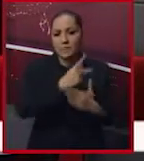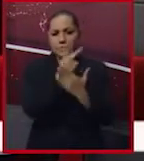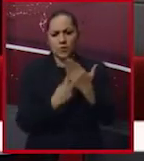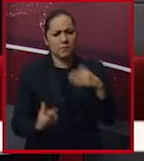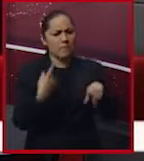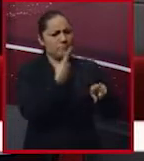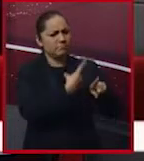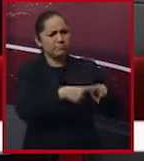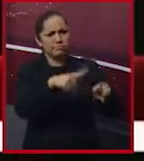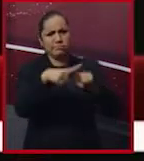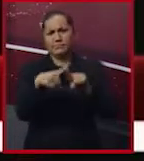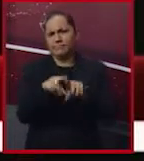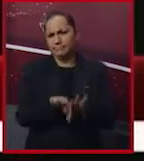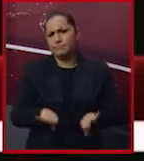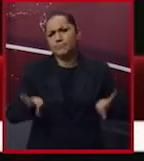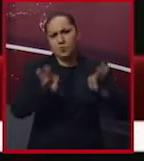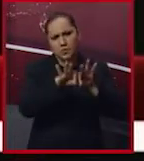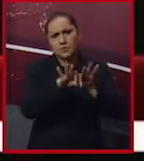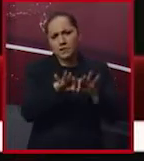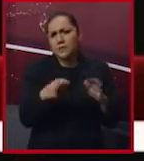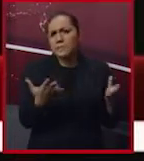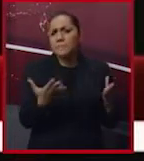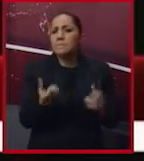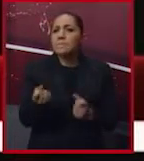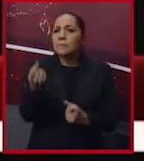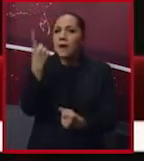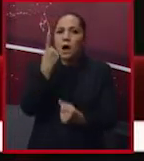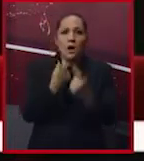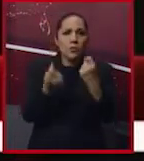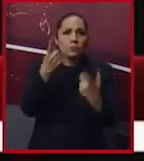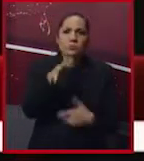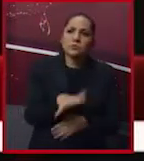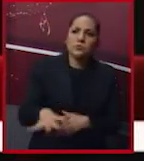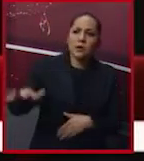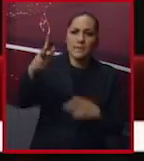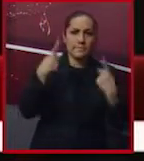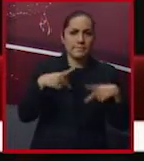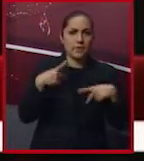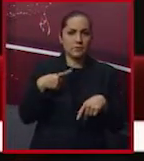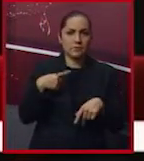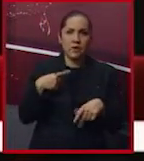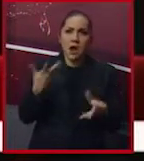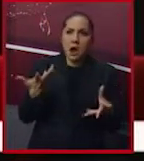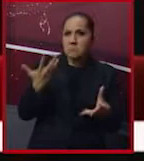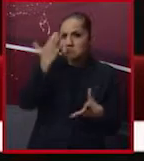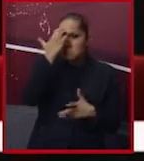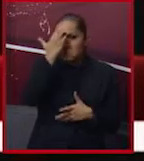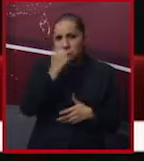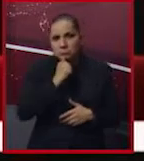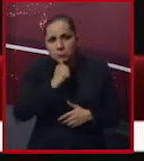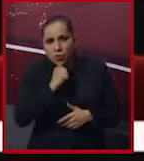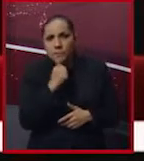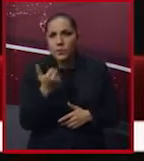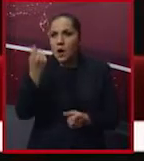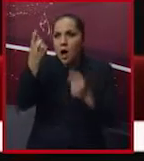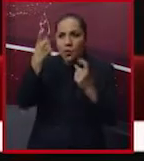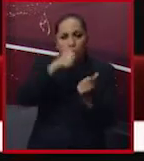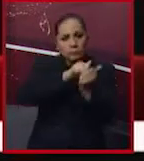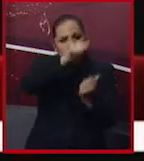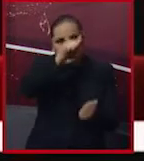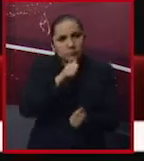sido conocido aún por el auditorio, la ciudadanía, pero incluso